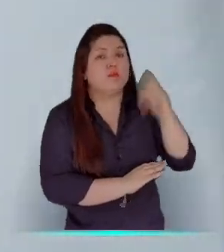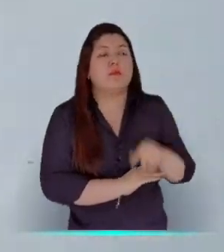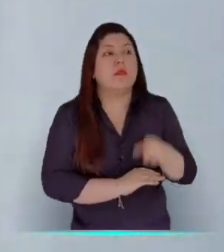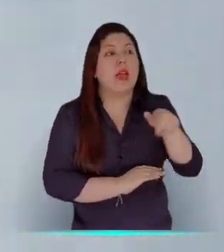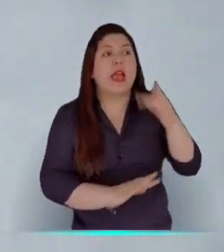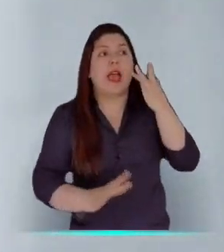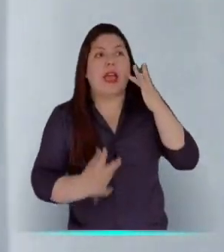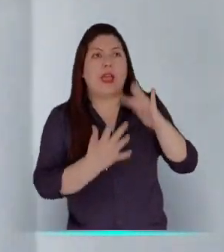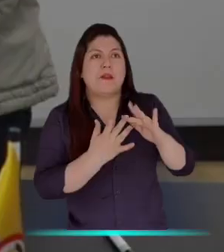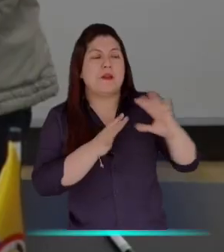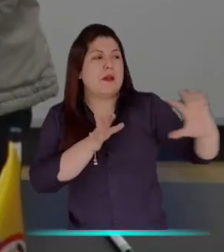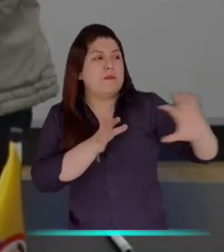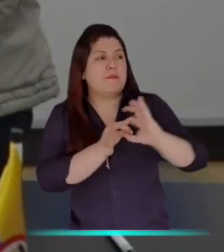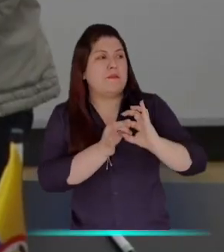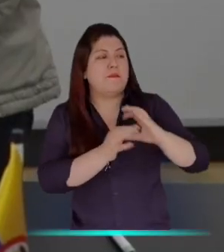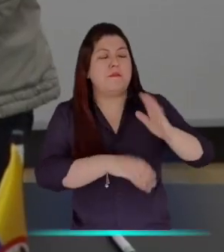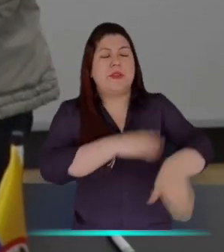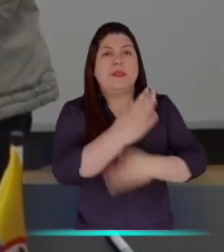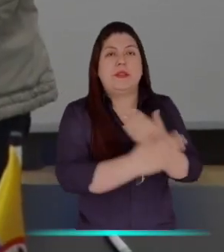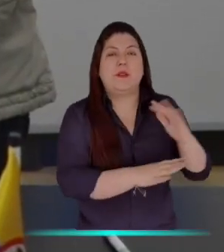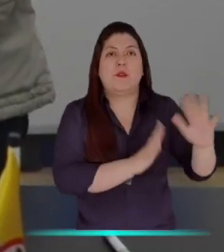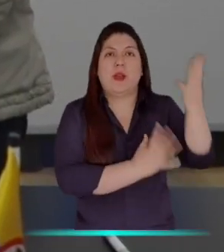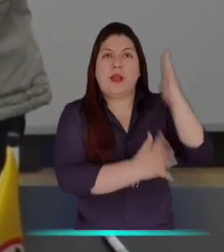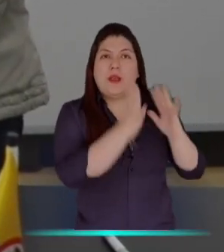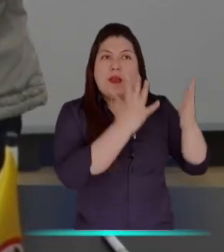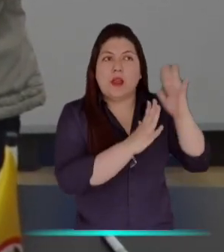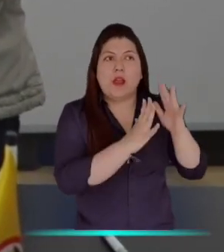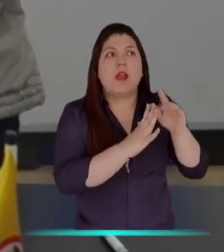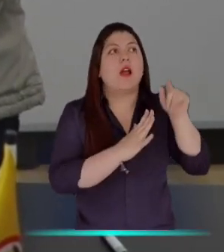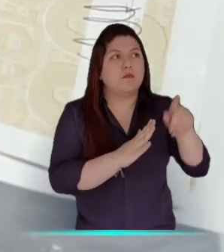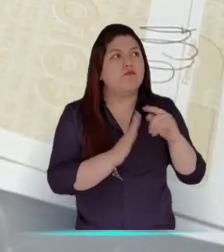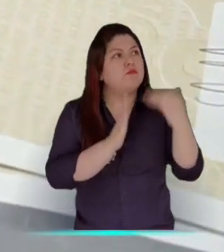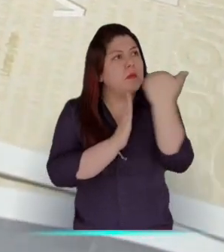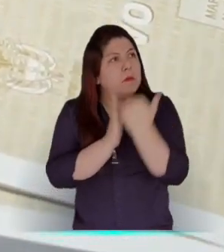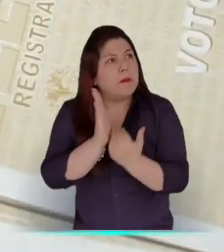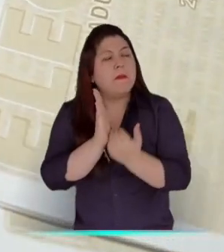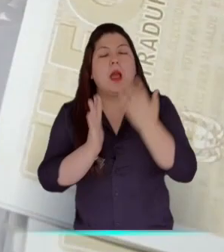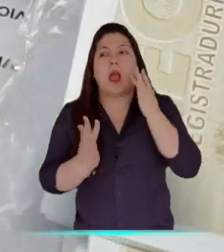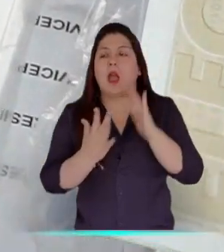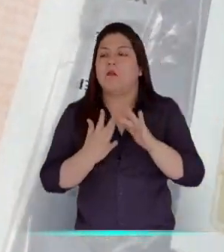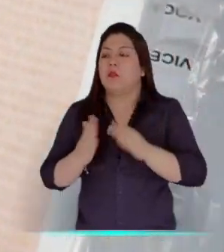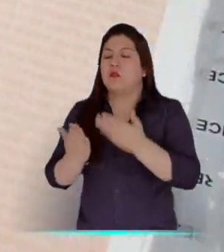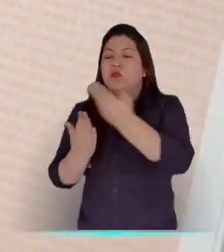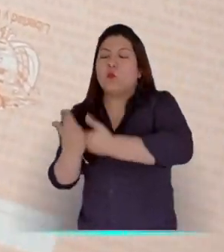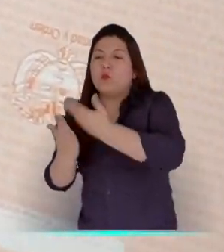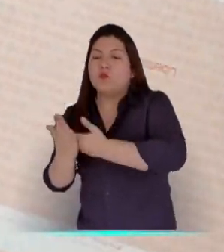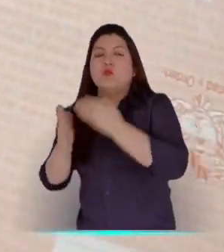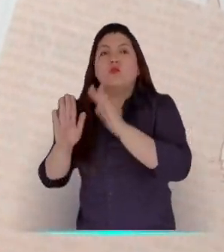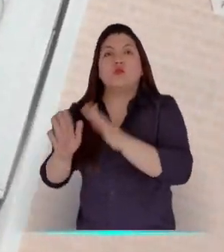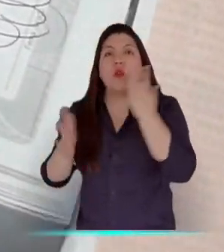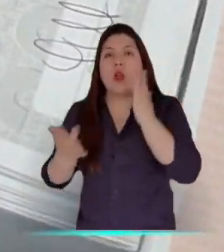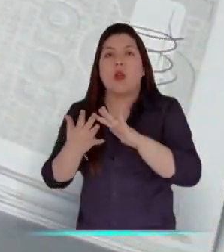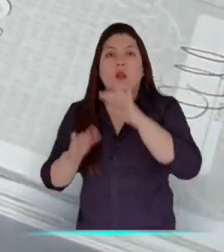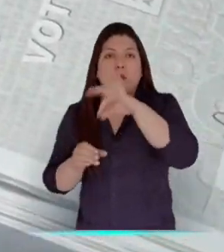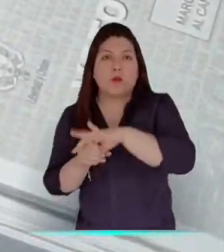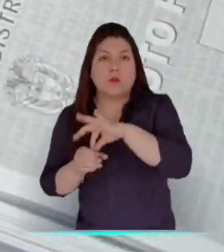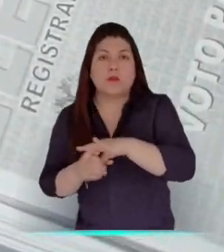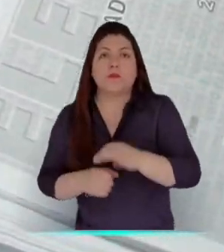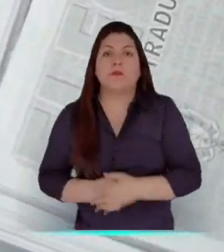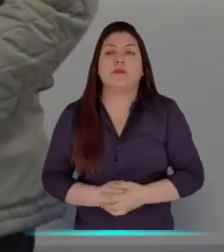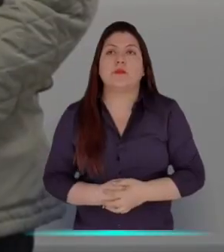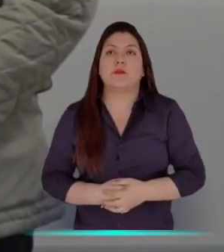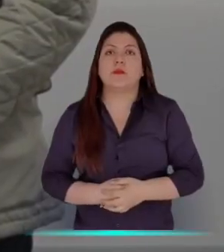ríos, nuestros árboles, pero que con la ayuda técnica al Ministerio vamos a poder sobrellevar toda esa disposición final de residuos de los